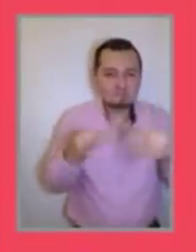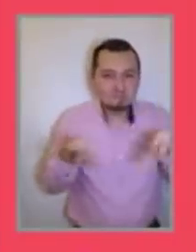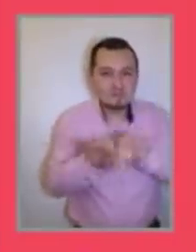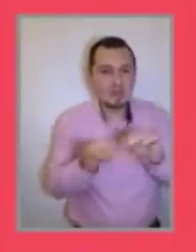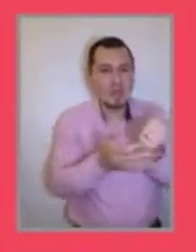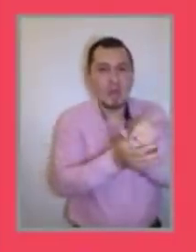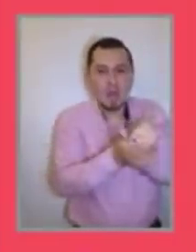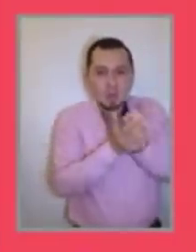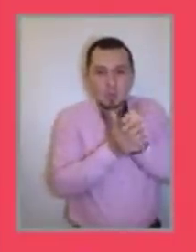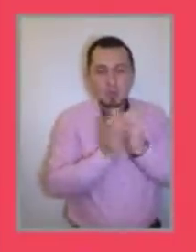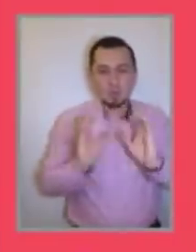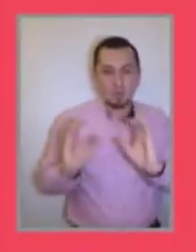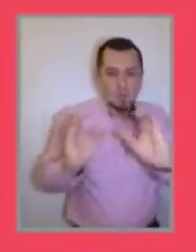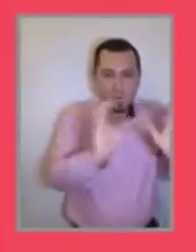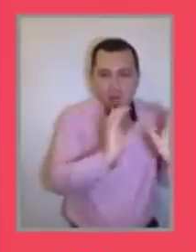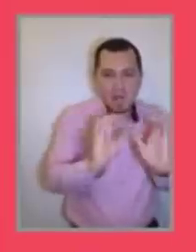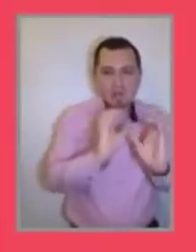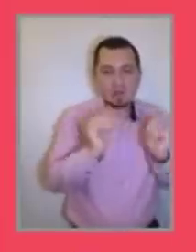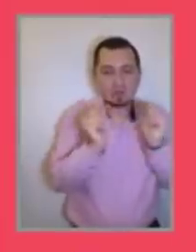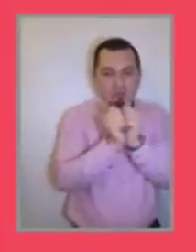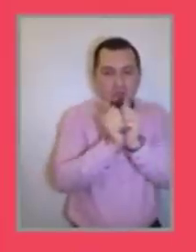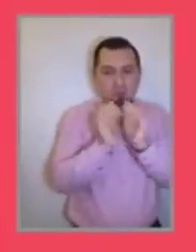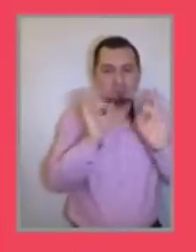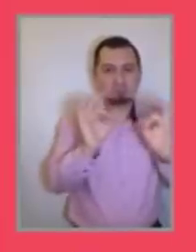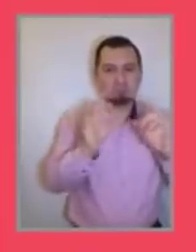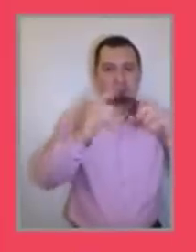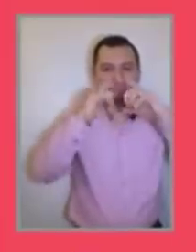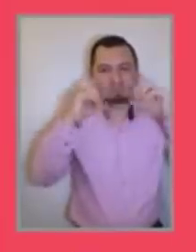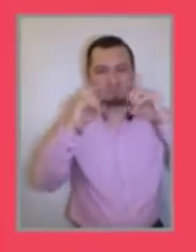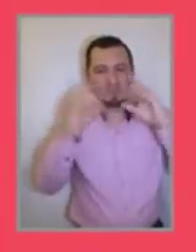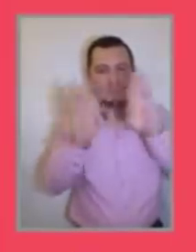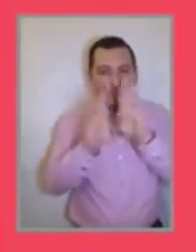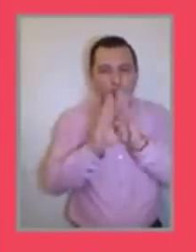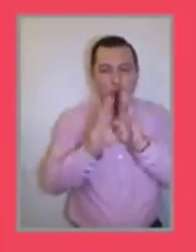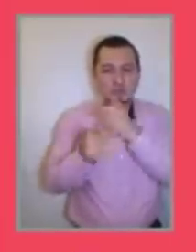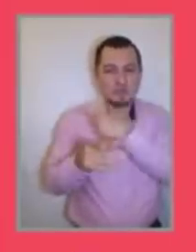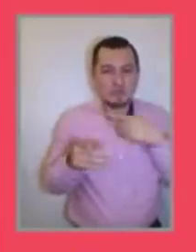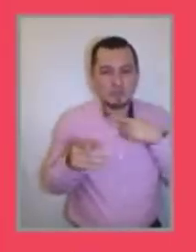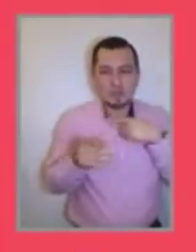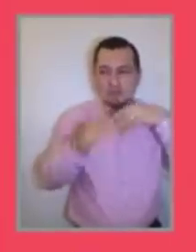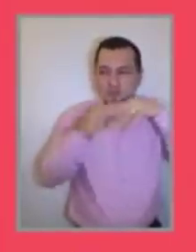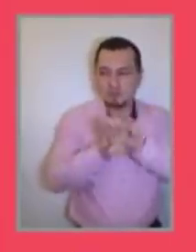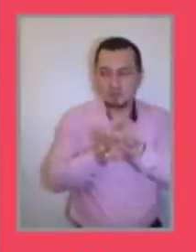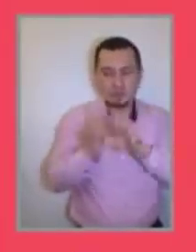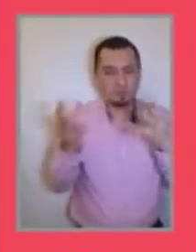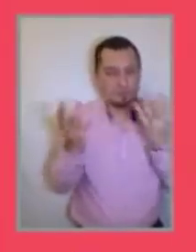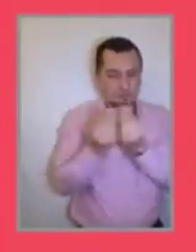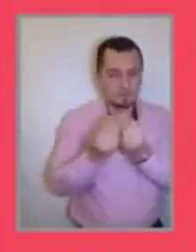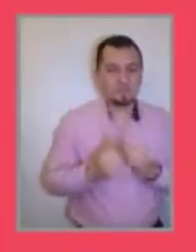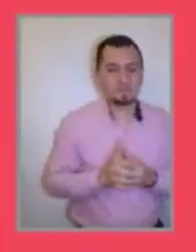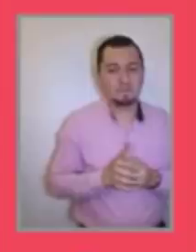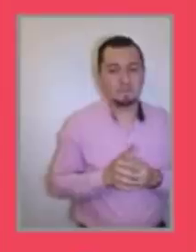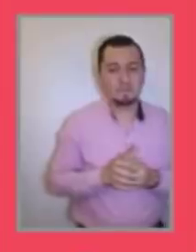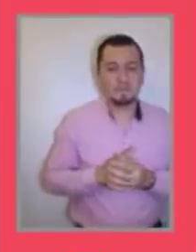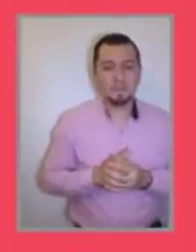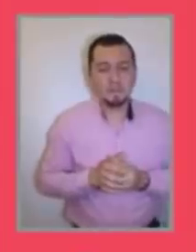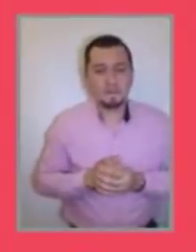ayuden en todo este proceso y que vayamos entendiendo por eso desde ahorita cómo va a ser el momento adecuado.